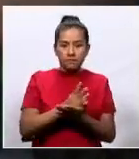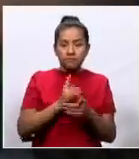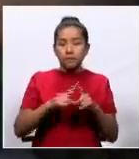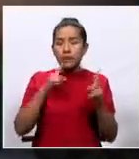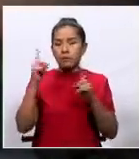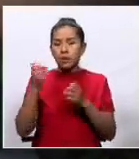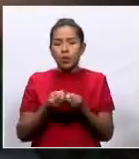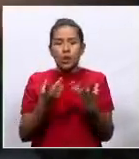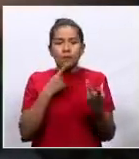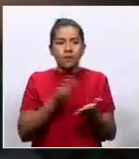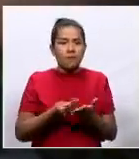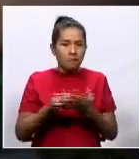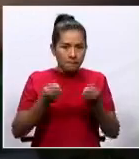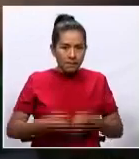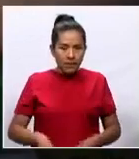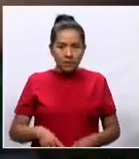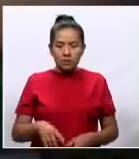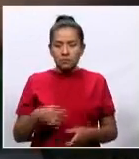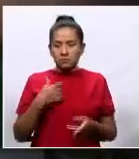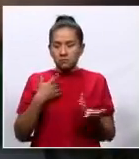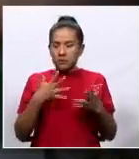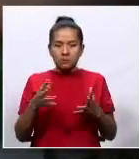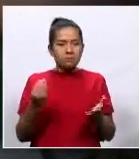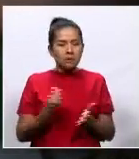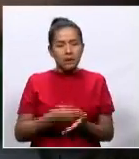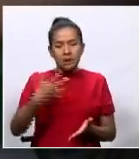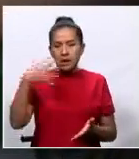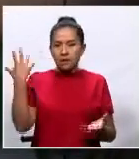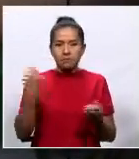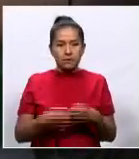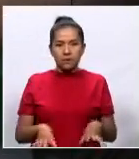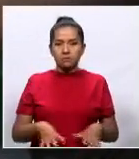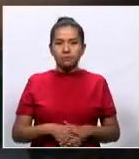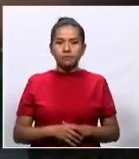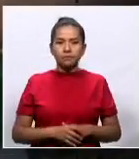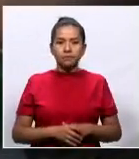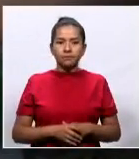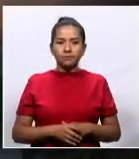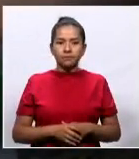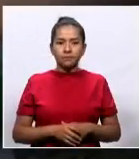estas flores? Un pérdida, altísimo pérdida.